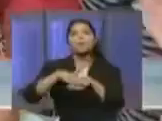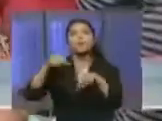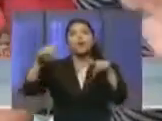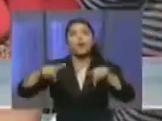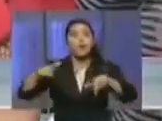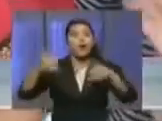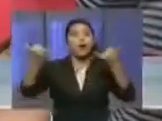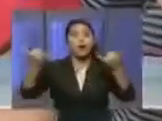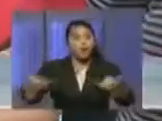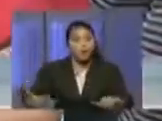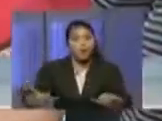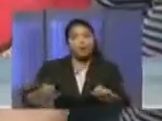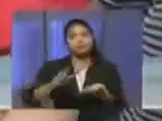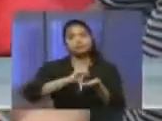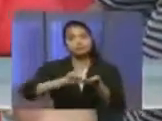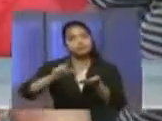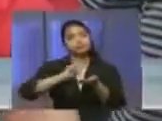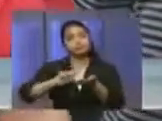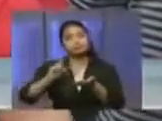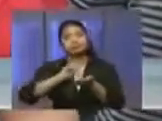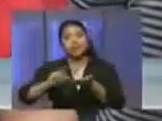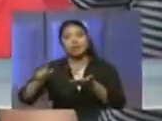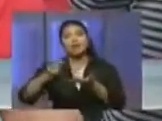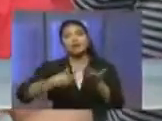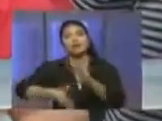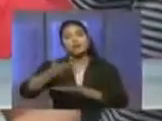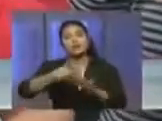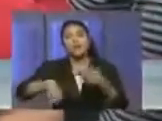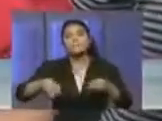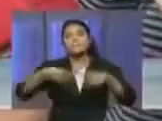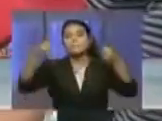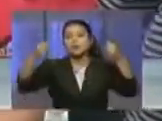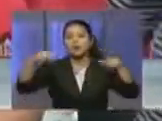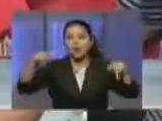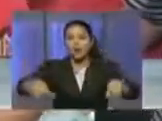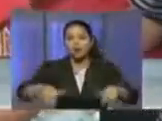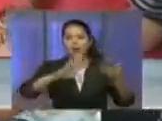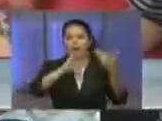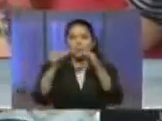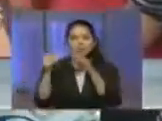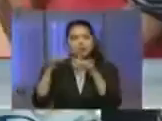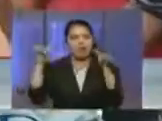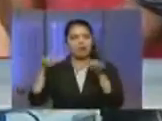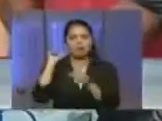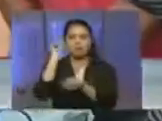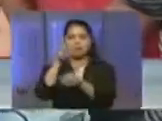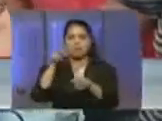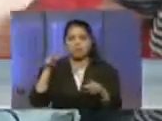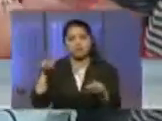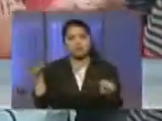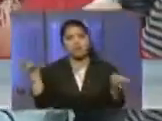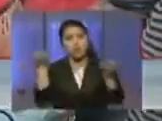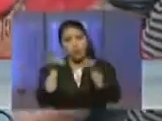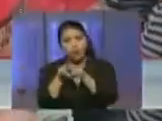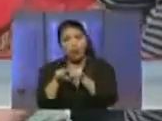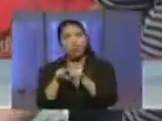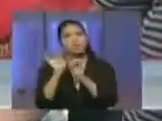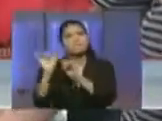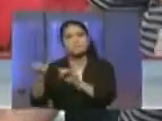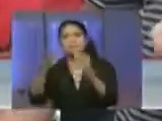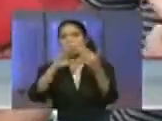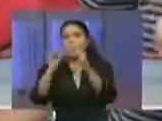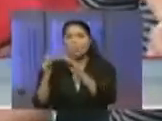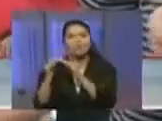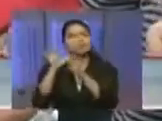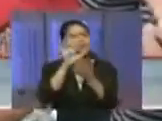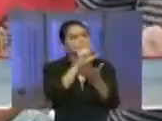Estamos aportando a un mercado comunal acá en la ciudad de Puerto ayacucho y lo mismo lo han hecho las comunidades indígenas